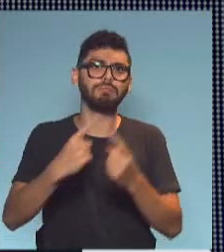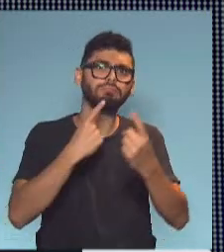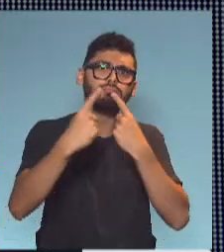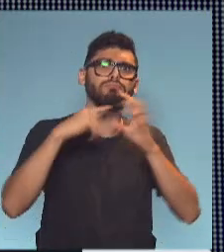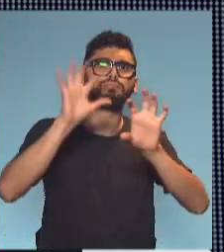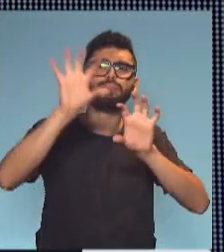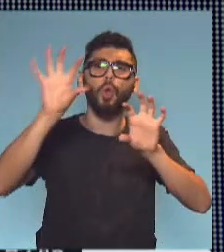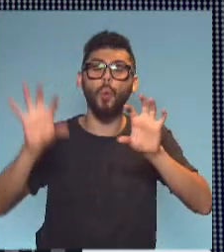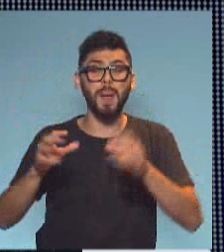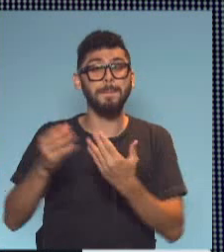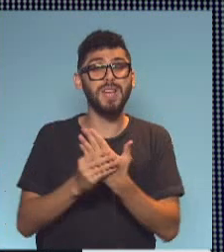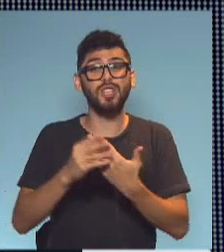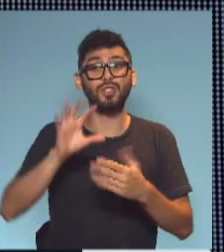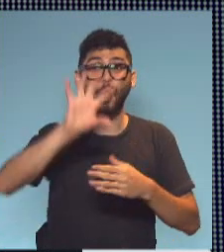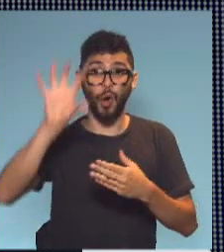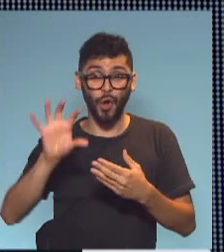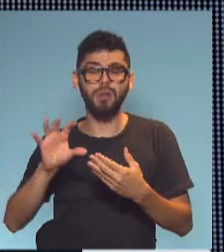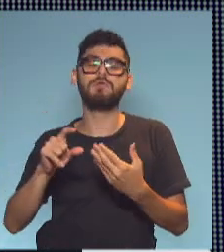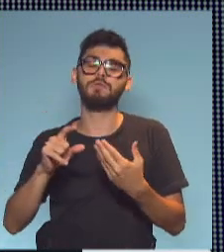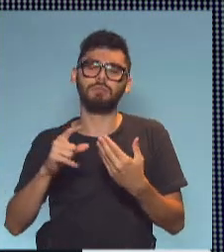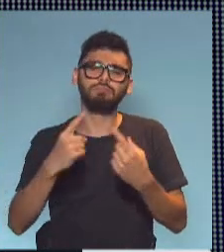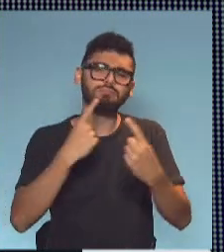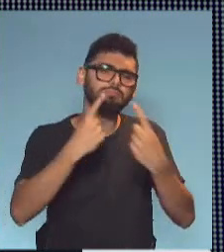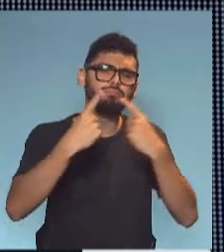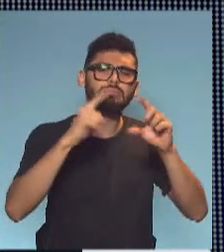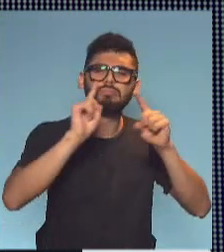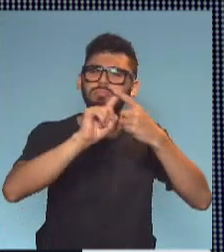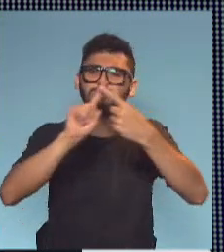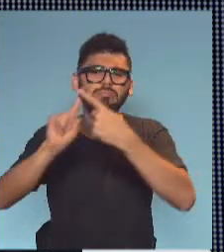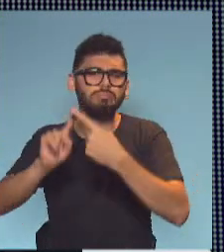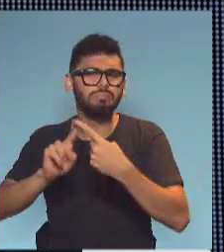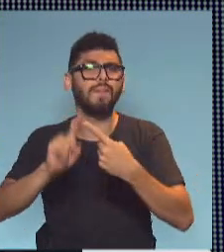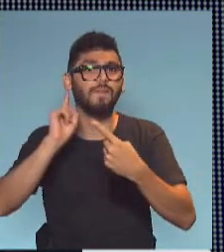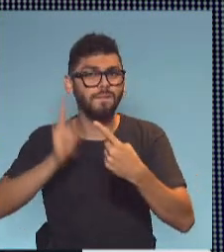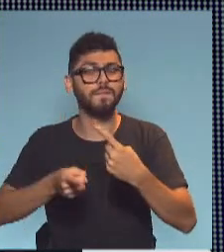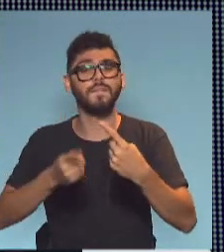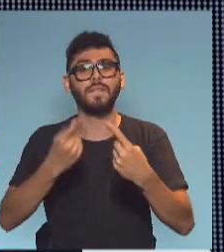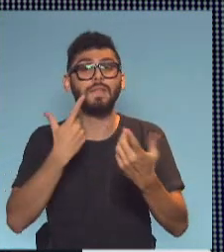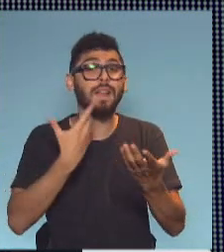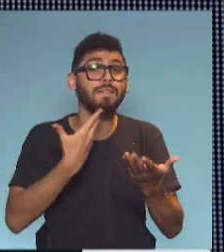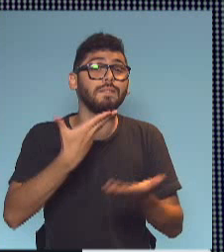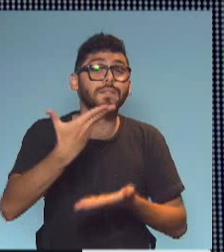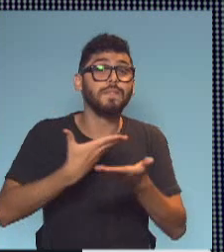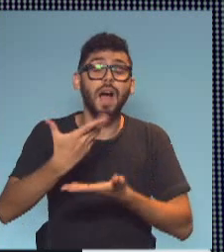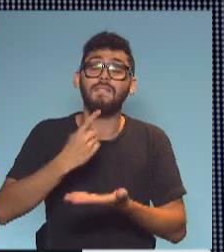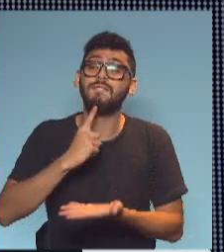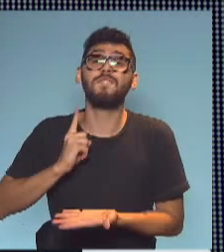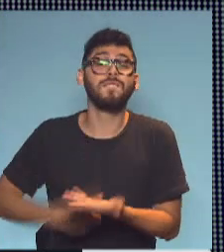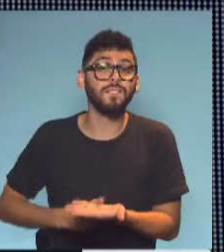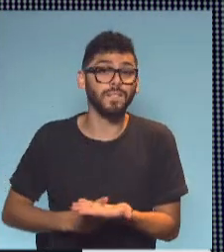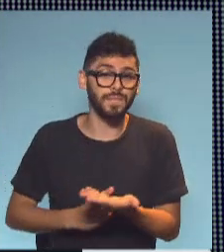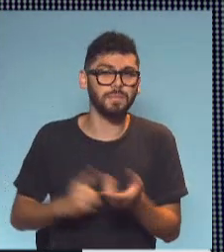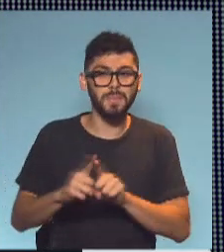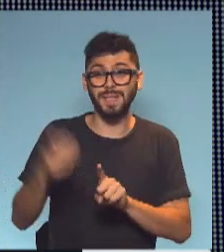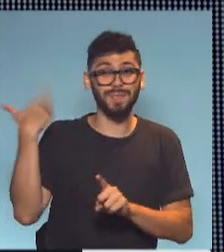el ministro del Interior, entre otras autoridades, analizando el escenario y escuchando fundamentalmente a la hora de tomar determinaciones, como vienen